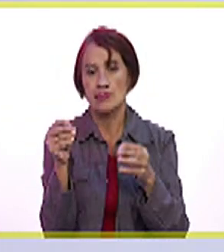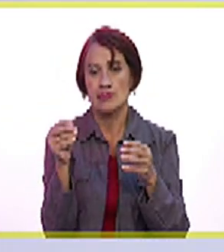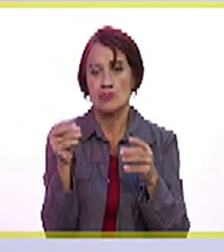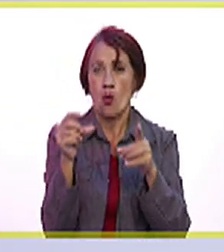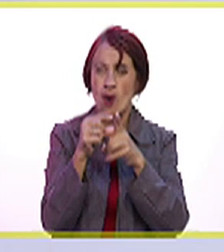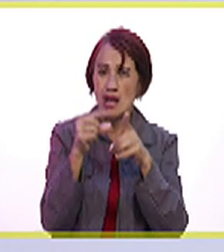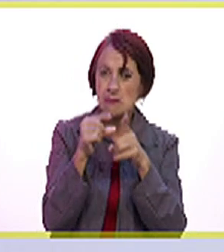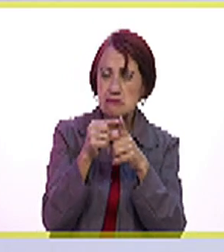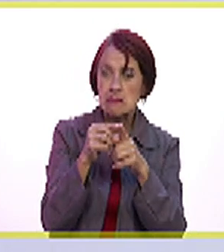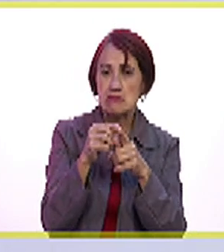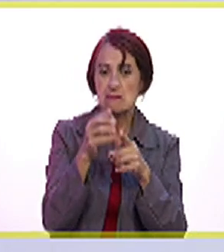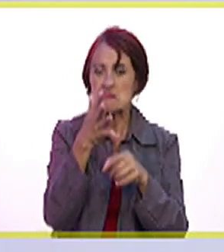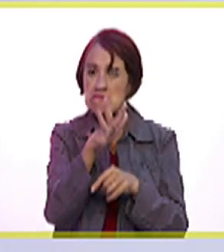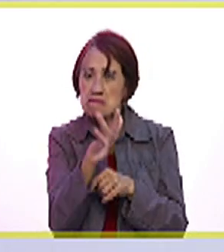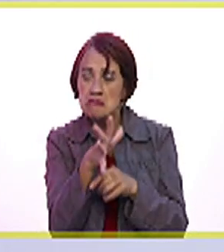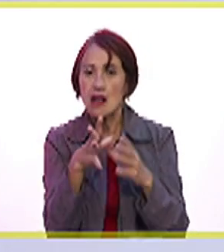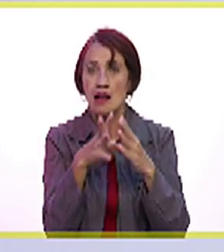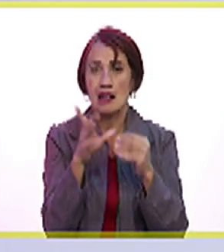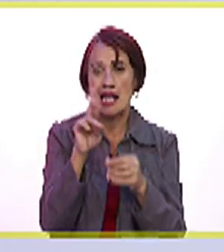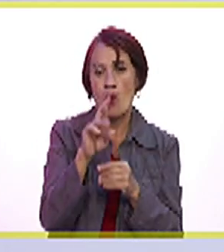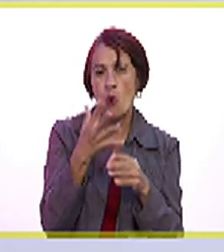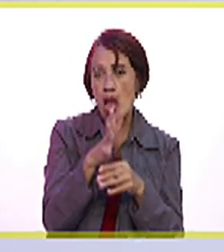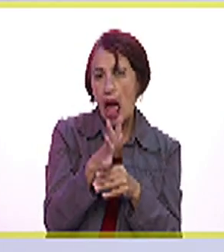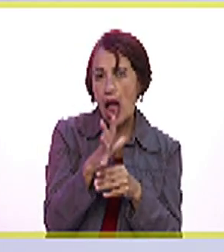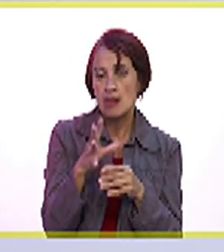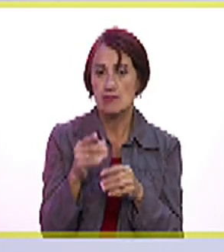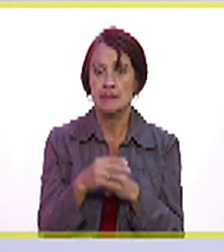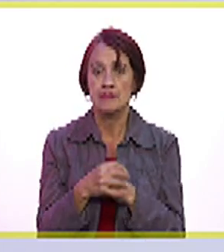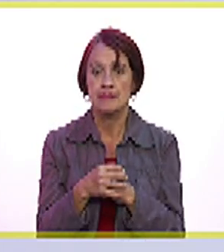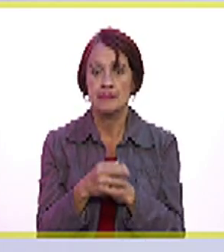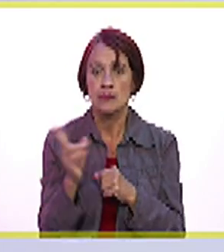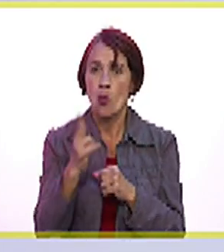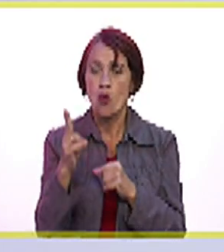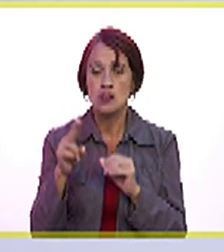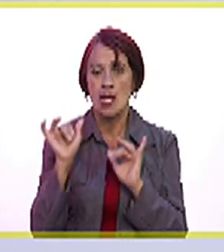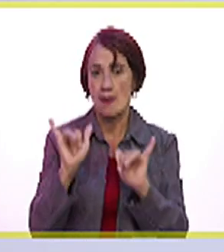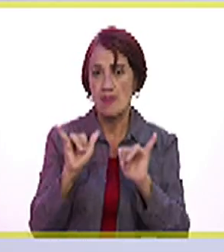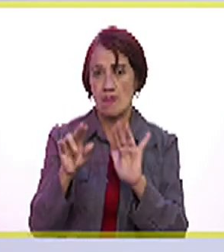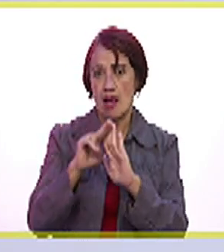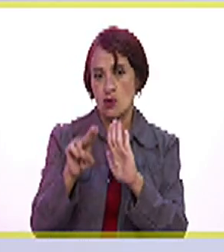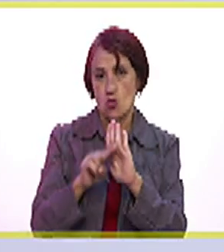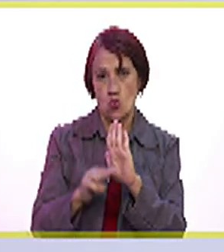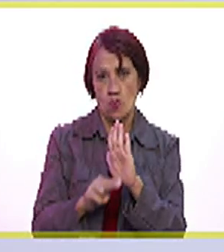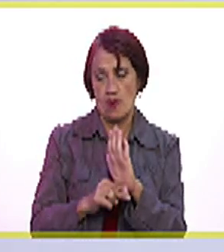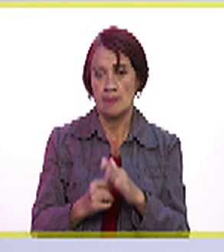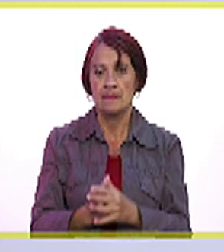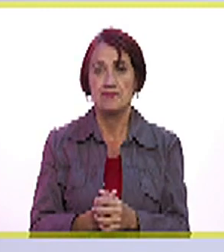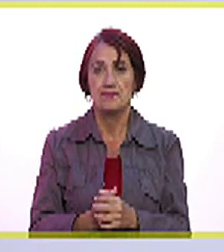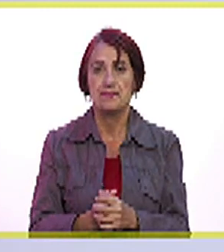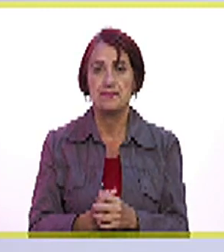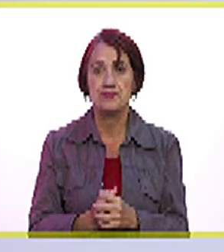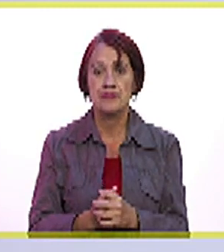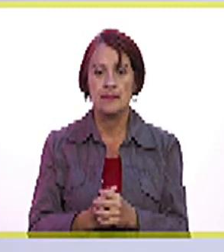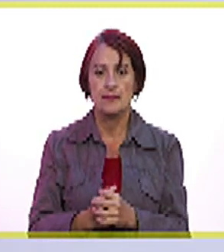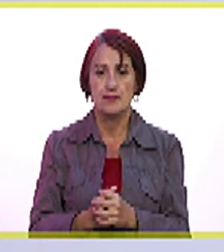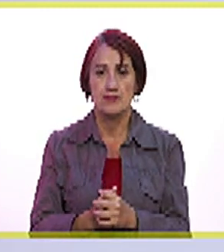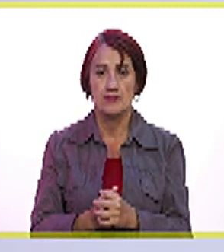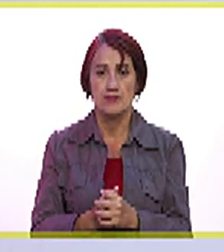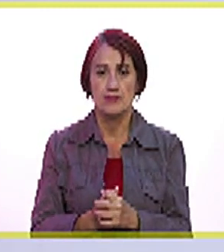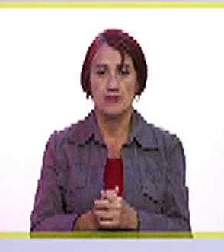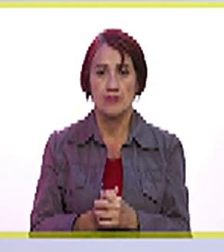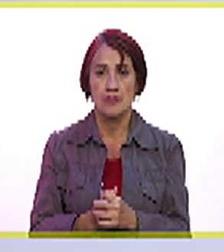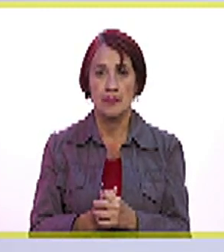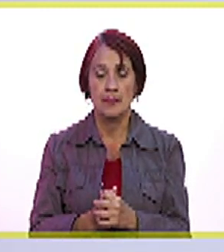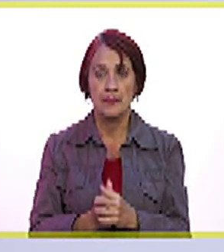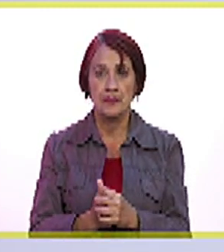¿verdad? Pero no se utilizan con las mismas reglas. Entonces, ya vimos los superlativos, fíjense, aquí tenemos